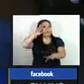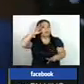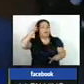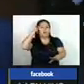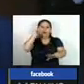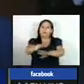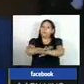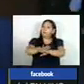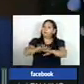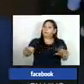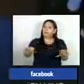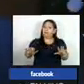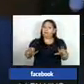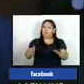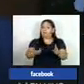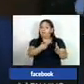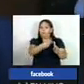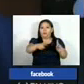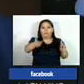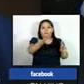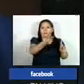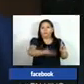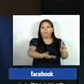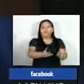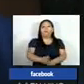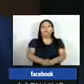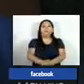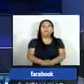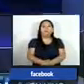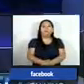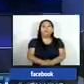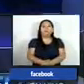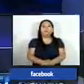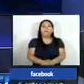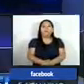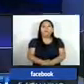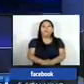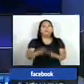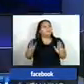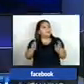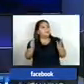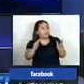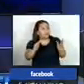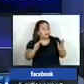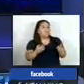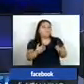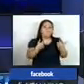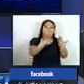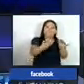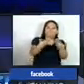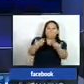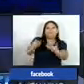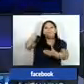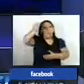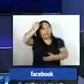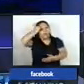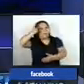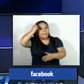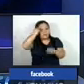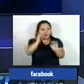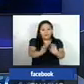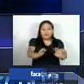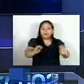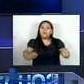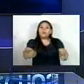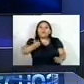total y absoluta de la persona que es acusada. Y con el objetivo de premiar las ganas de aprender de niños y